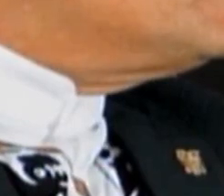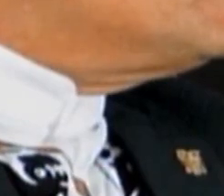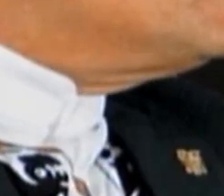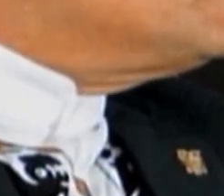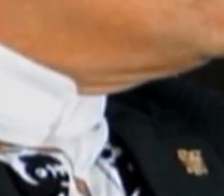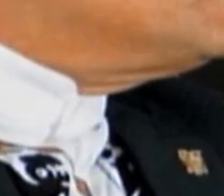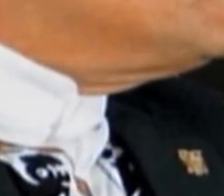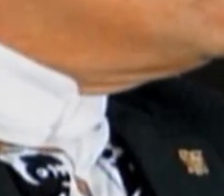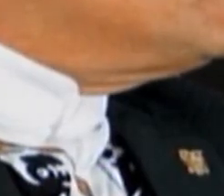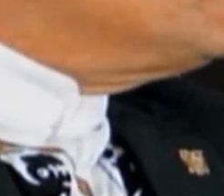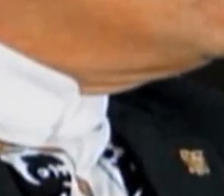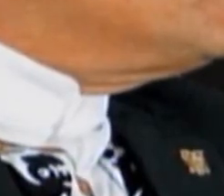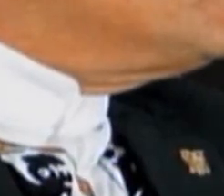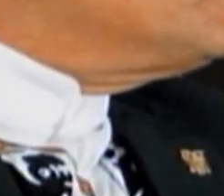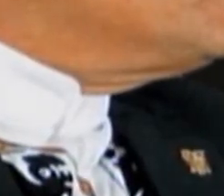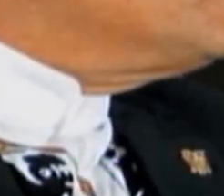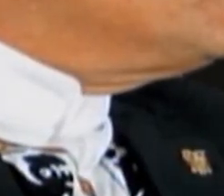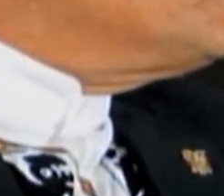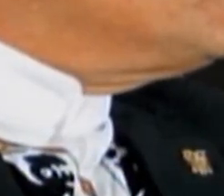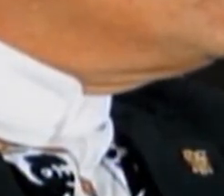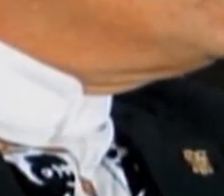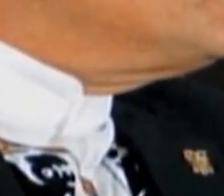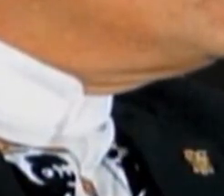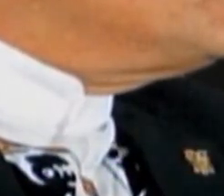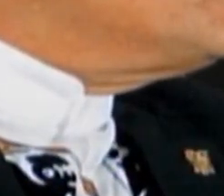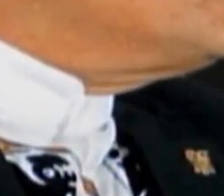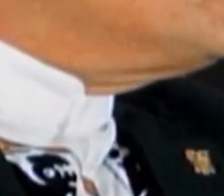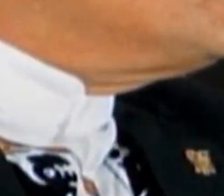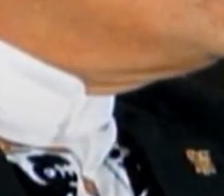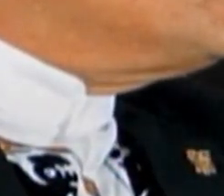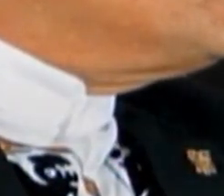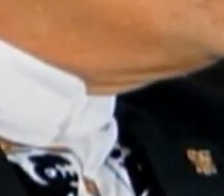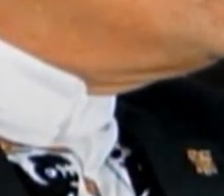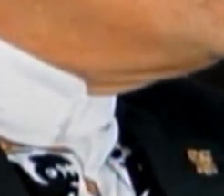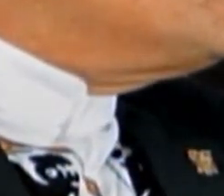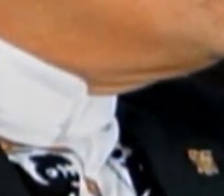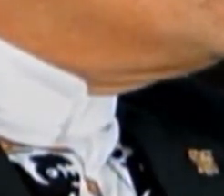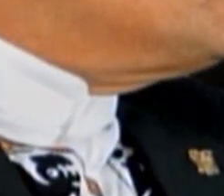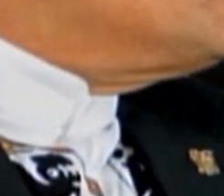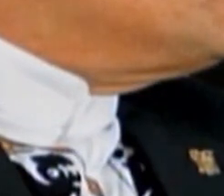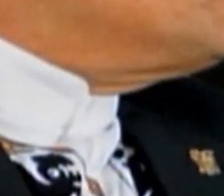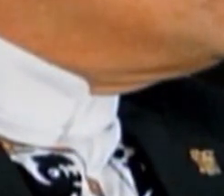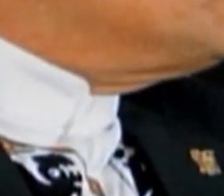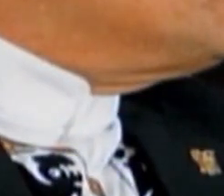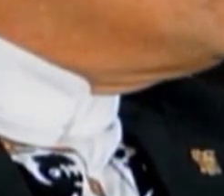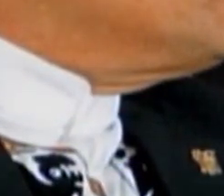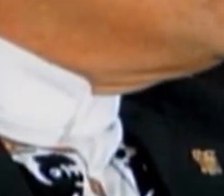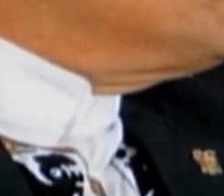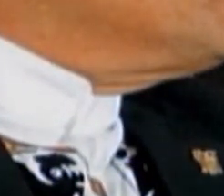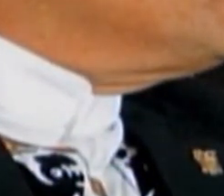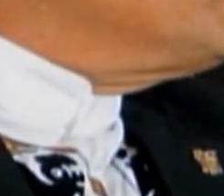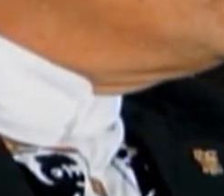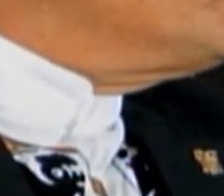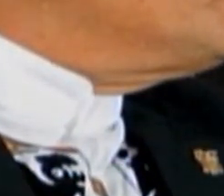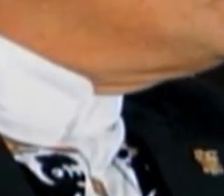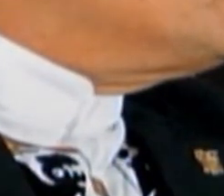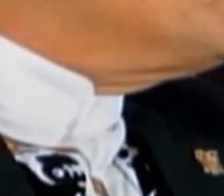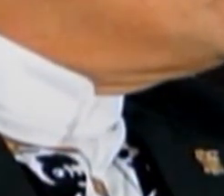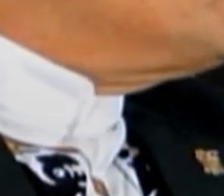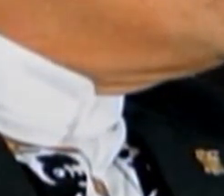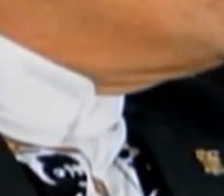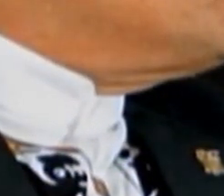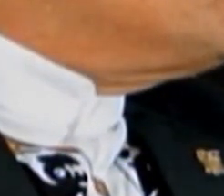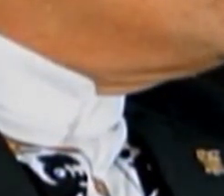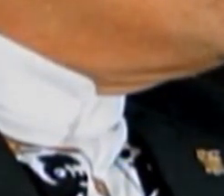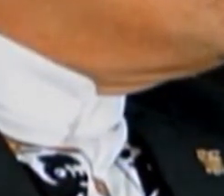Rafael Cuesta, en Uno Consulta. Este domingo a las 9 de la noche, Canal 1.